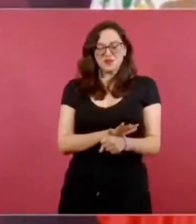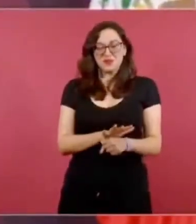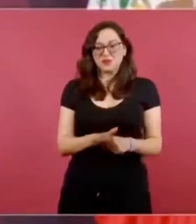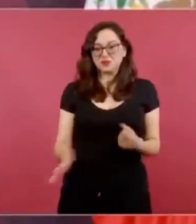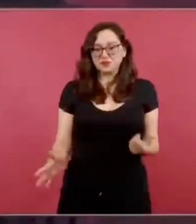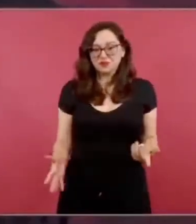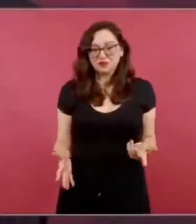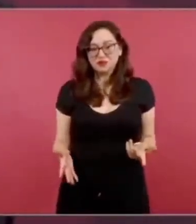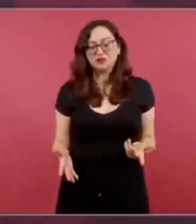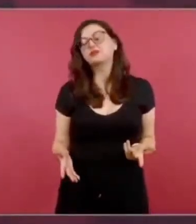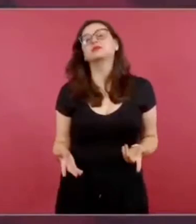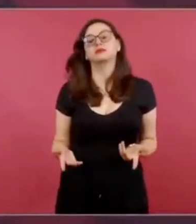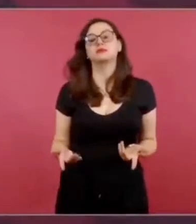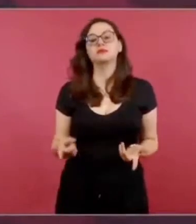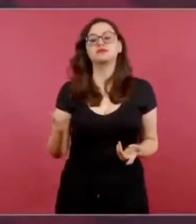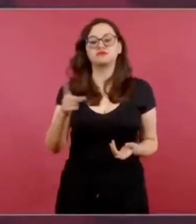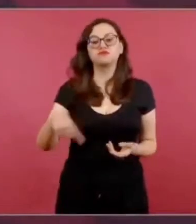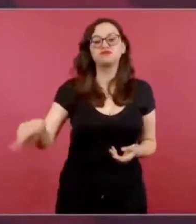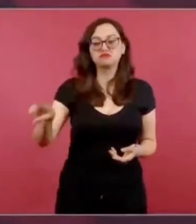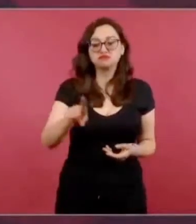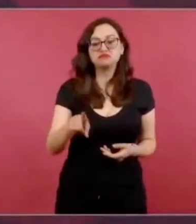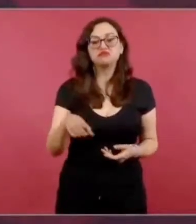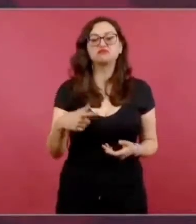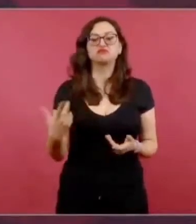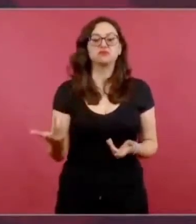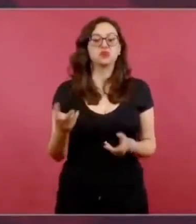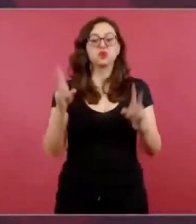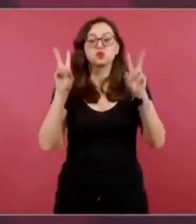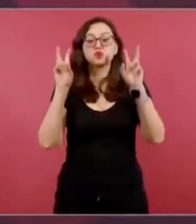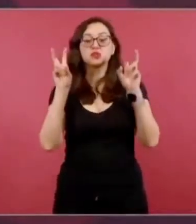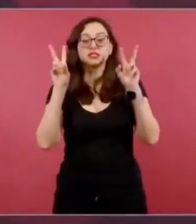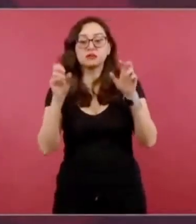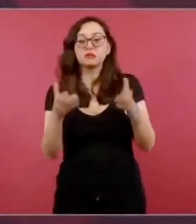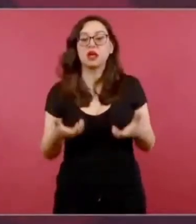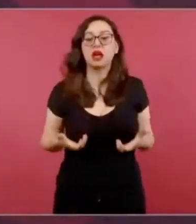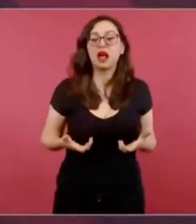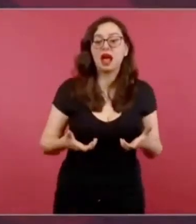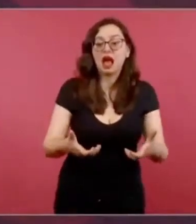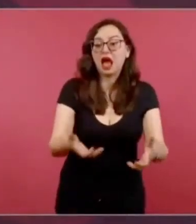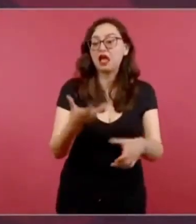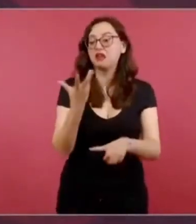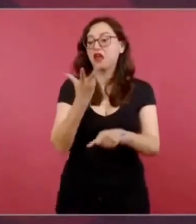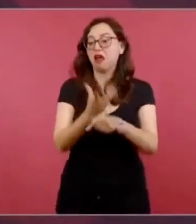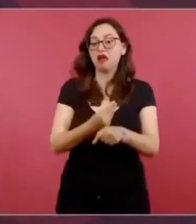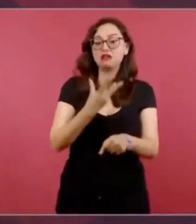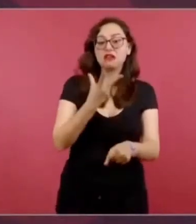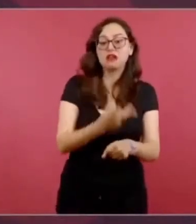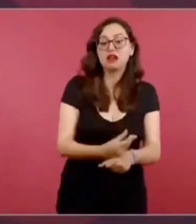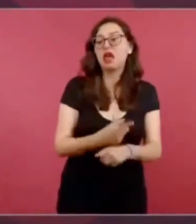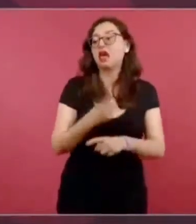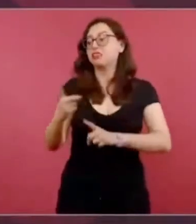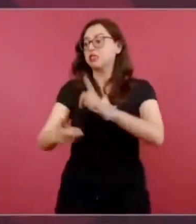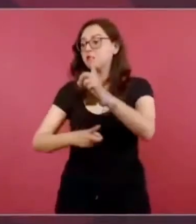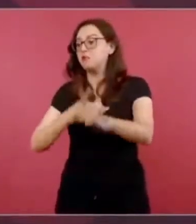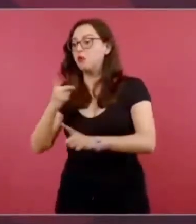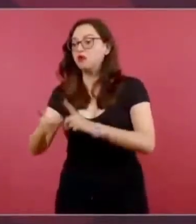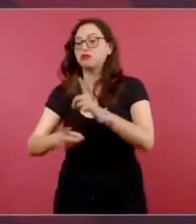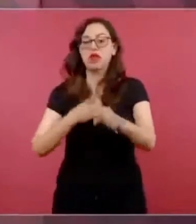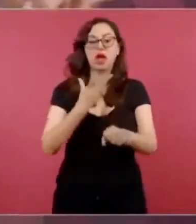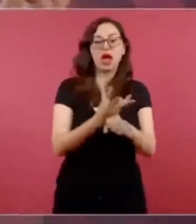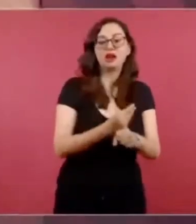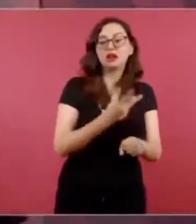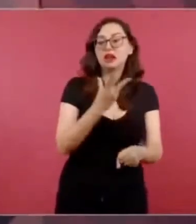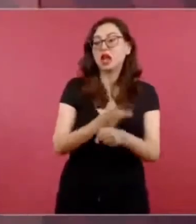manejaban el presupuesto para construir, reparar calles, banquetas, unidades deportivas, todo el presupuesto